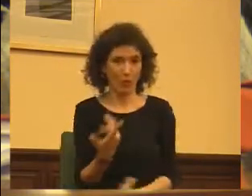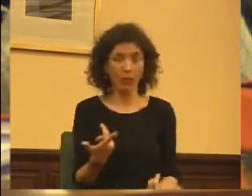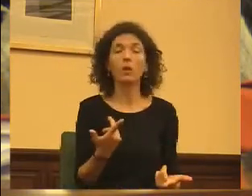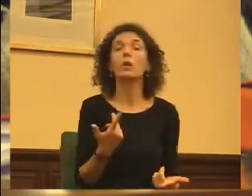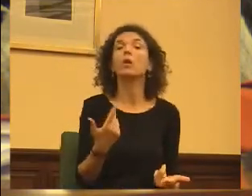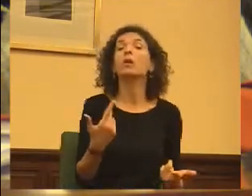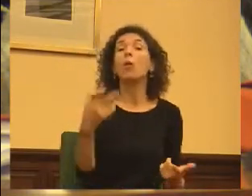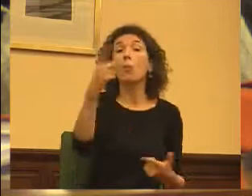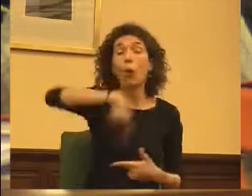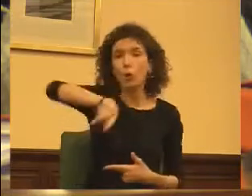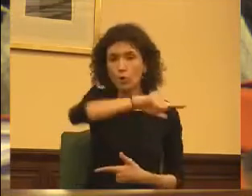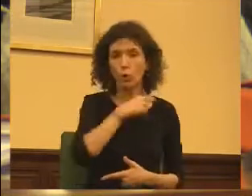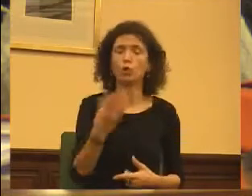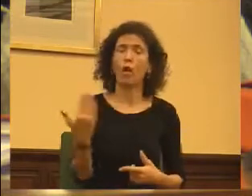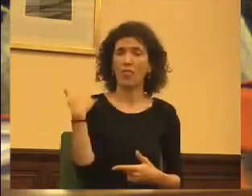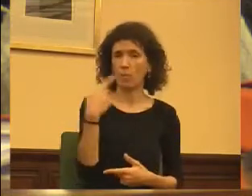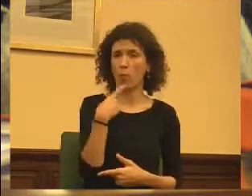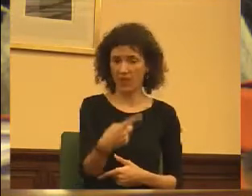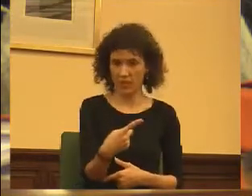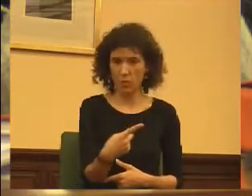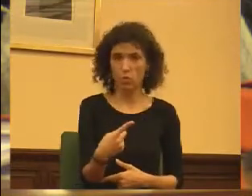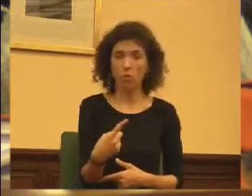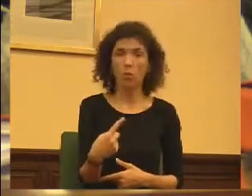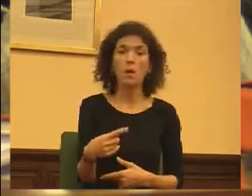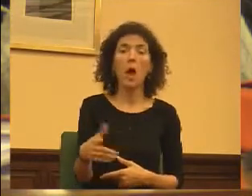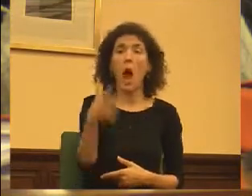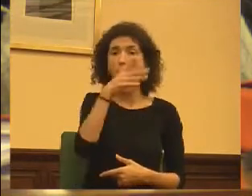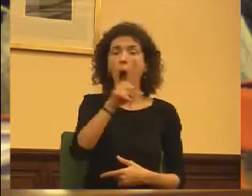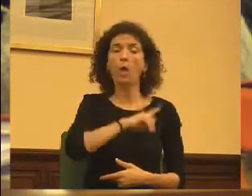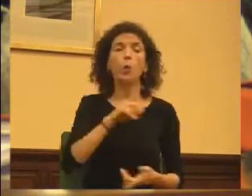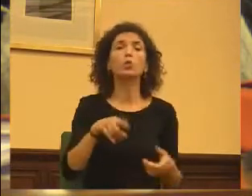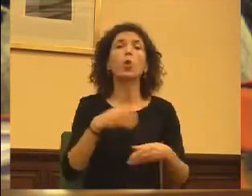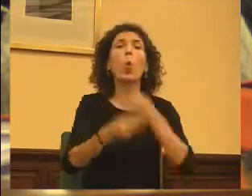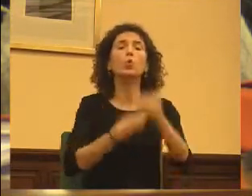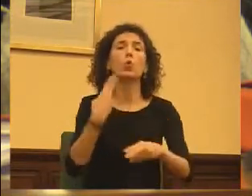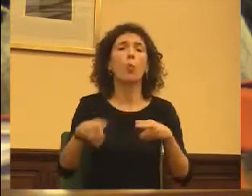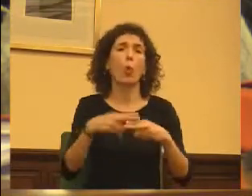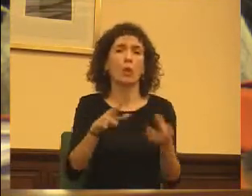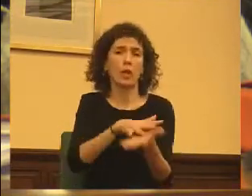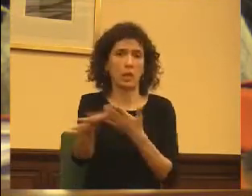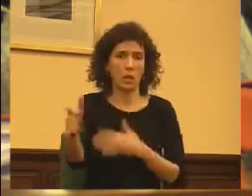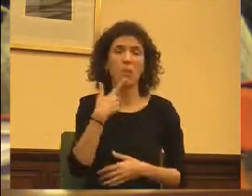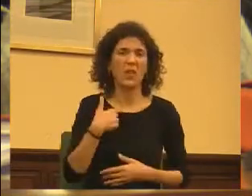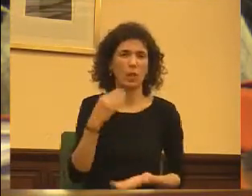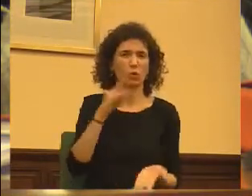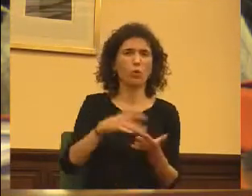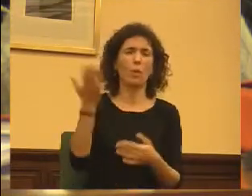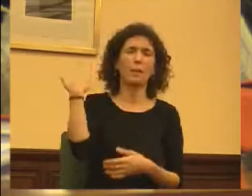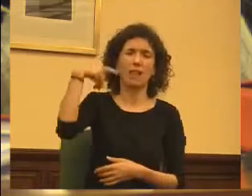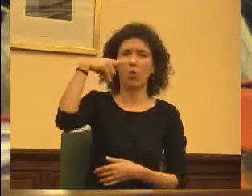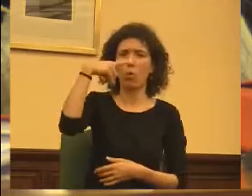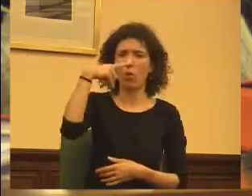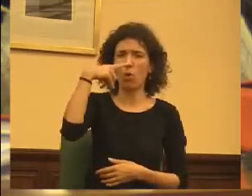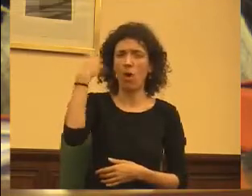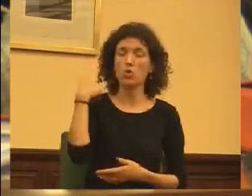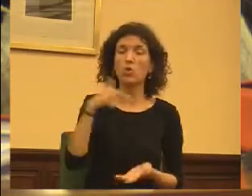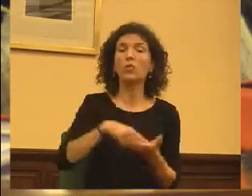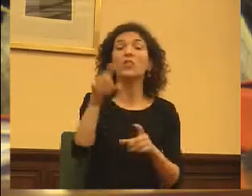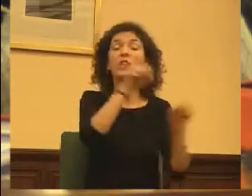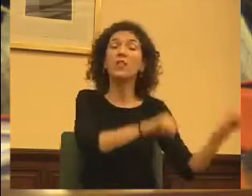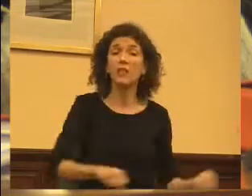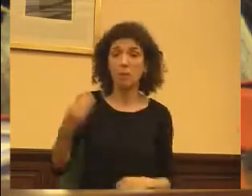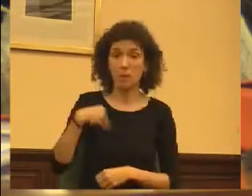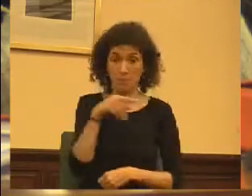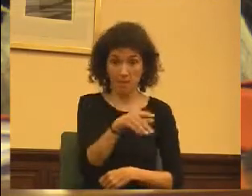Y ustedes, con casi toda seguridad, lo han hecho hace un momento, me acusarán de su utilización política, o como ya me dijeron el pasado año